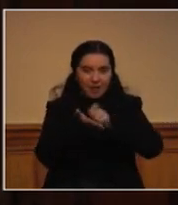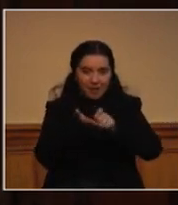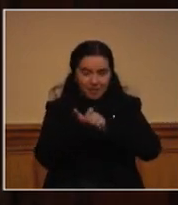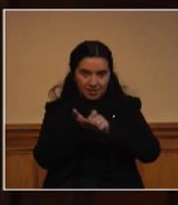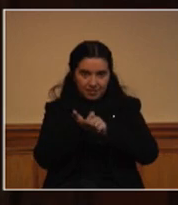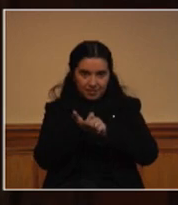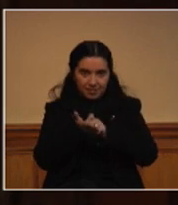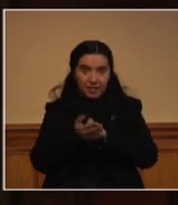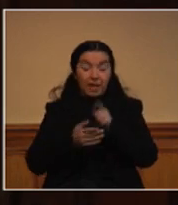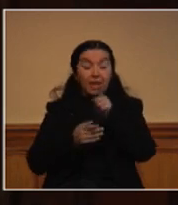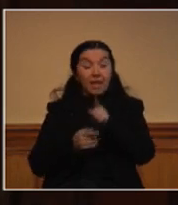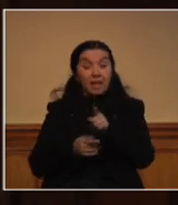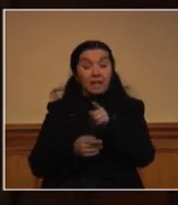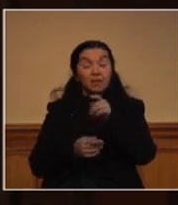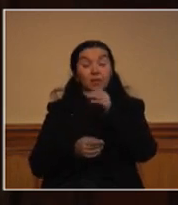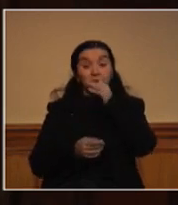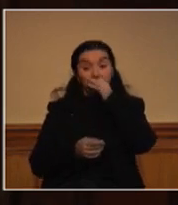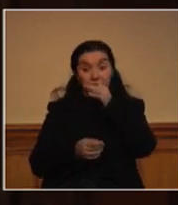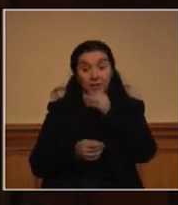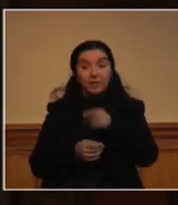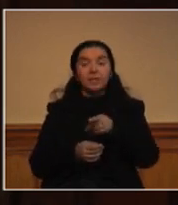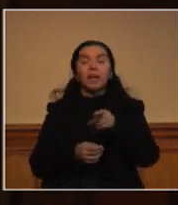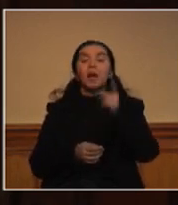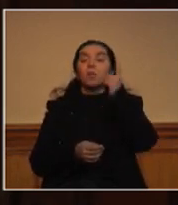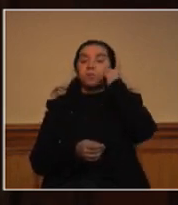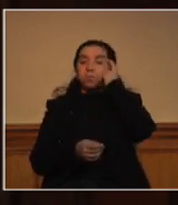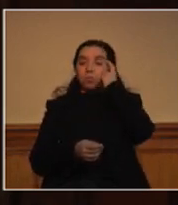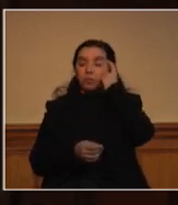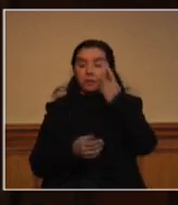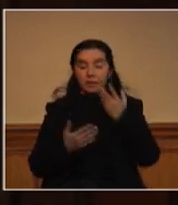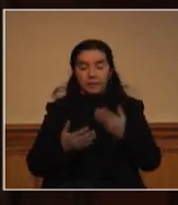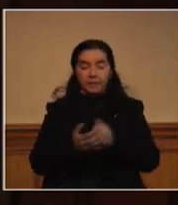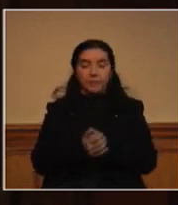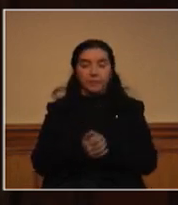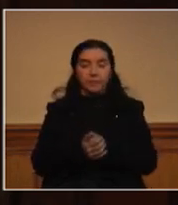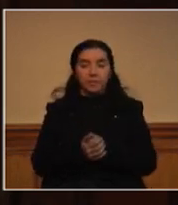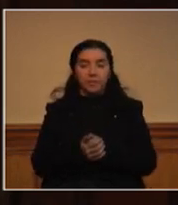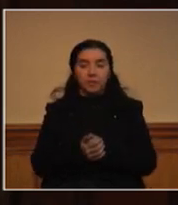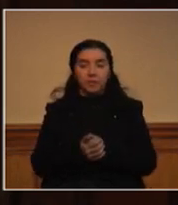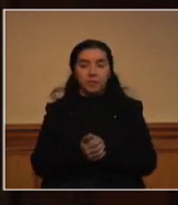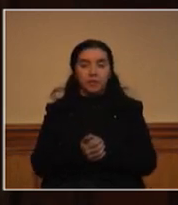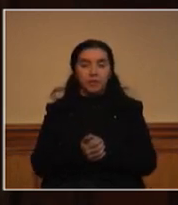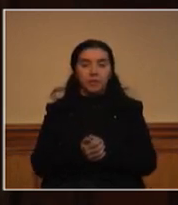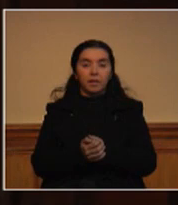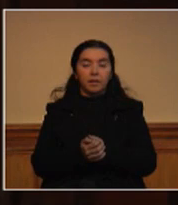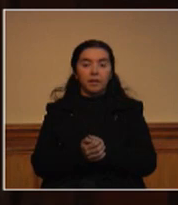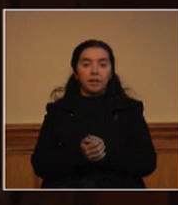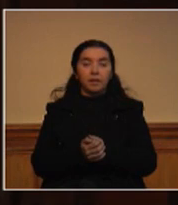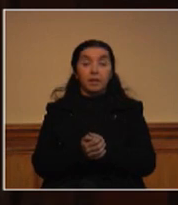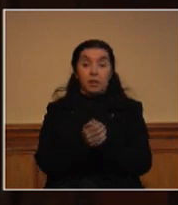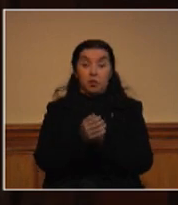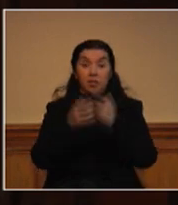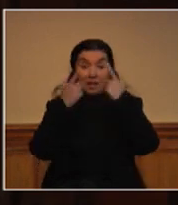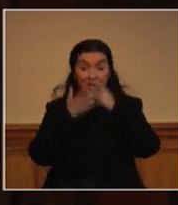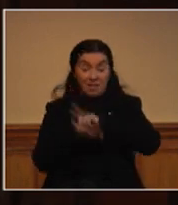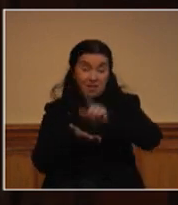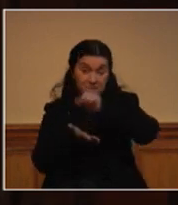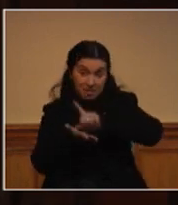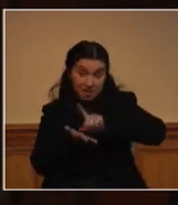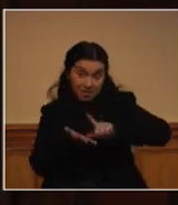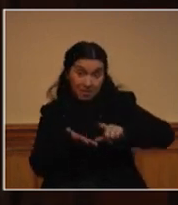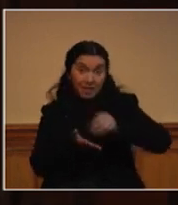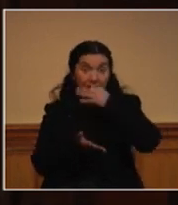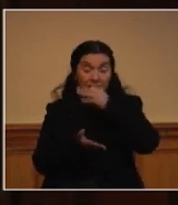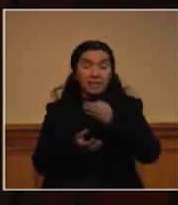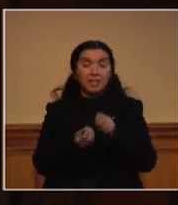nos lleva a planteamientos de instrucción en los que, tal y conforme nos dice la literatura, una